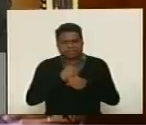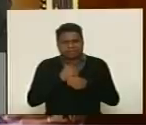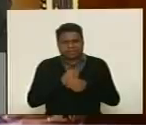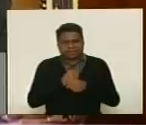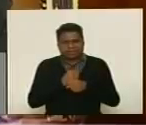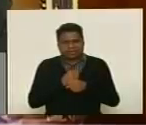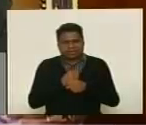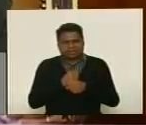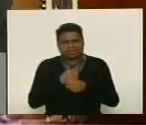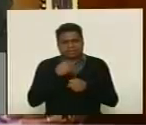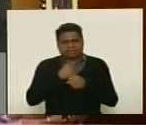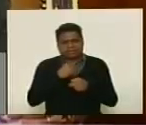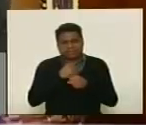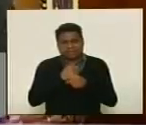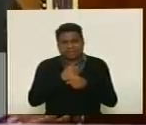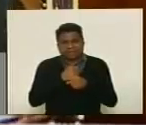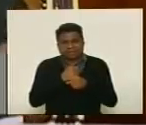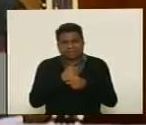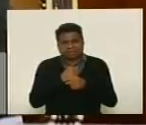Constituyente, para trabajar